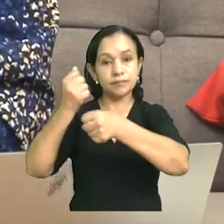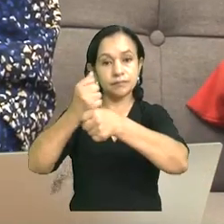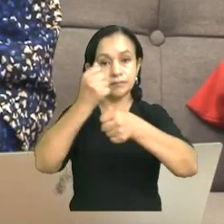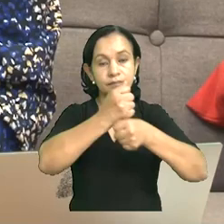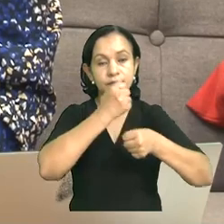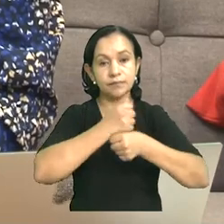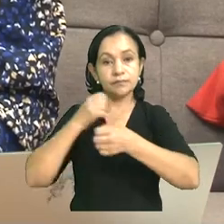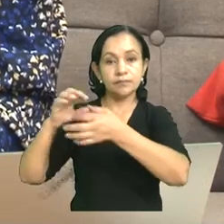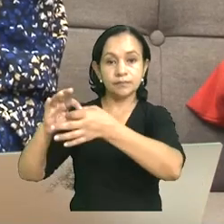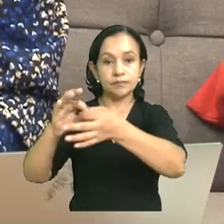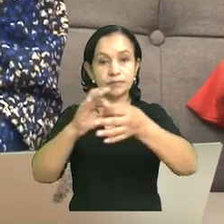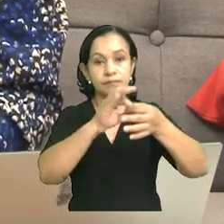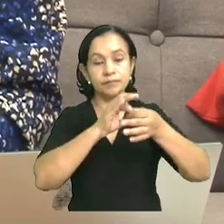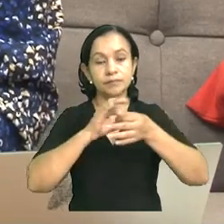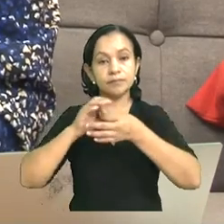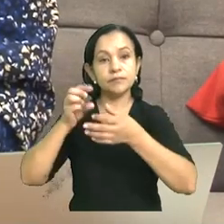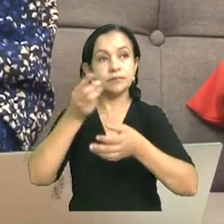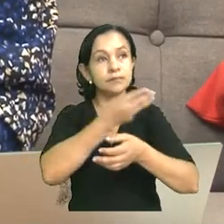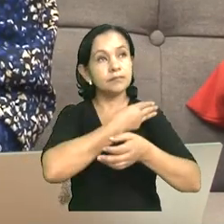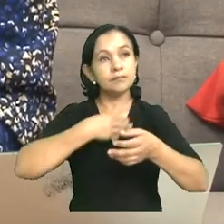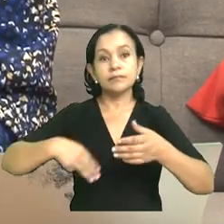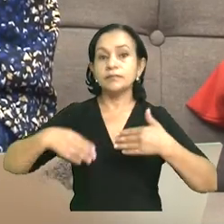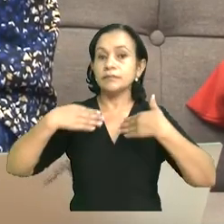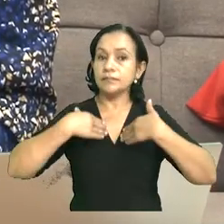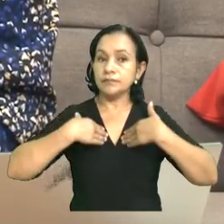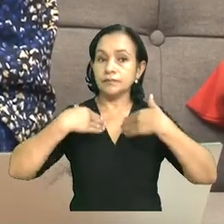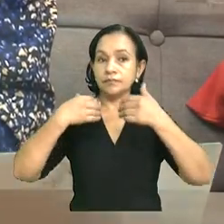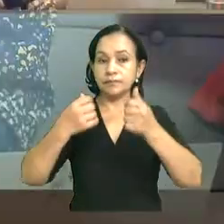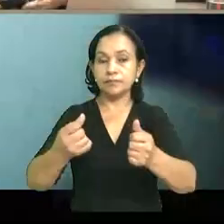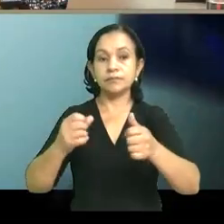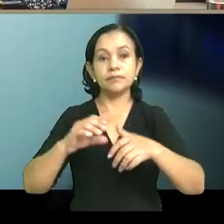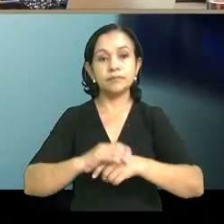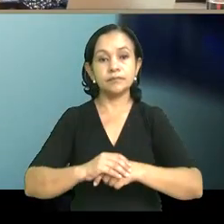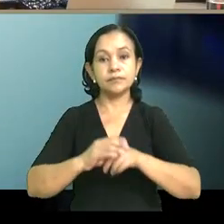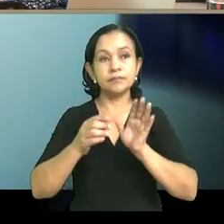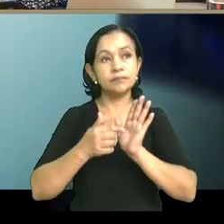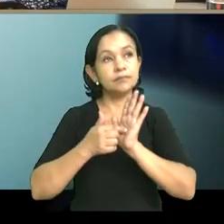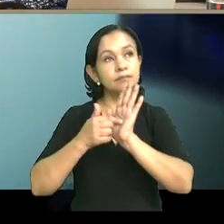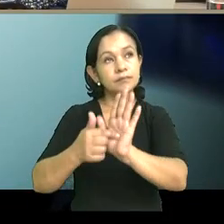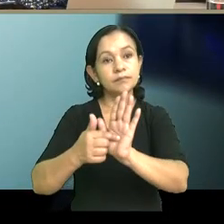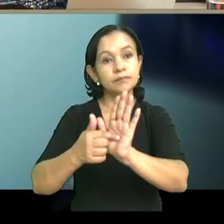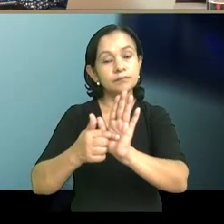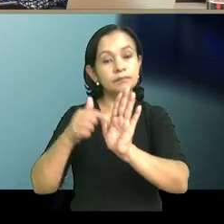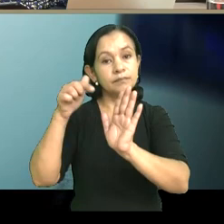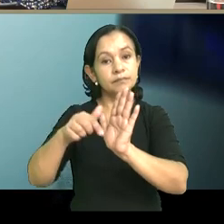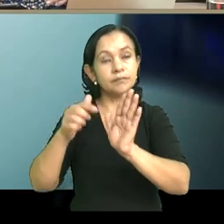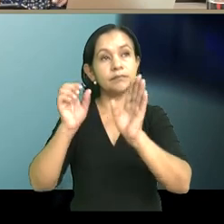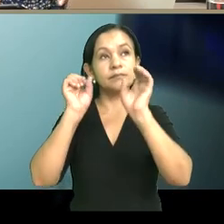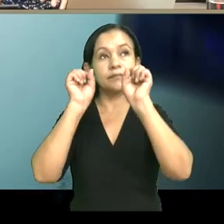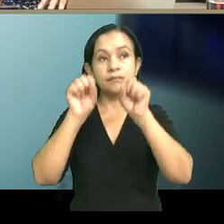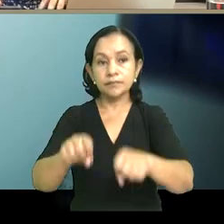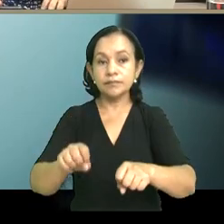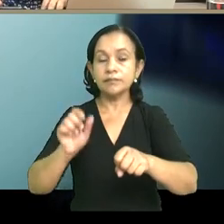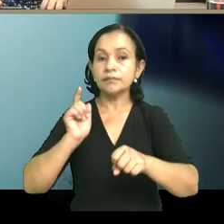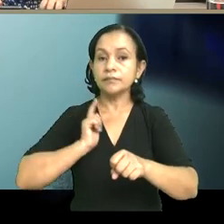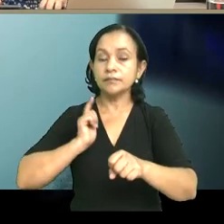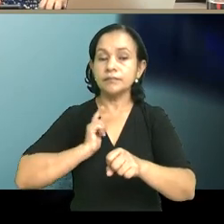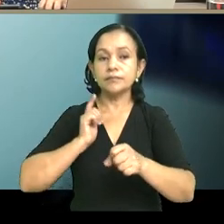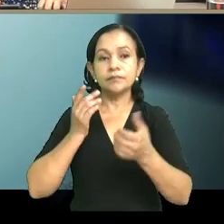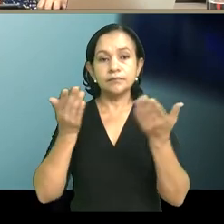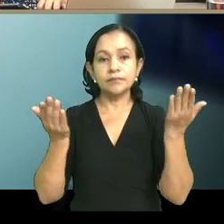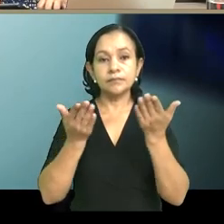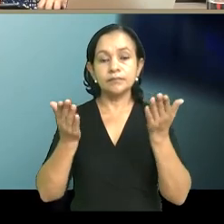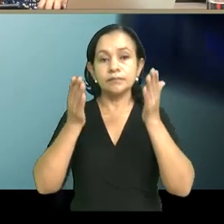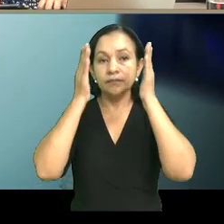con el MINSA. Y ahí, por ejemplo, solo en este periodo tenemos contabilizado